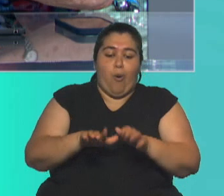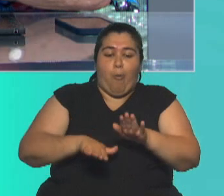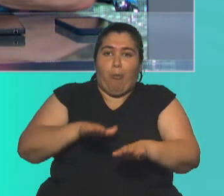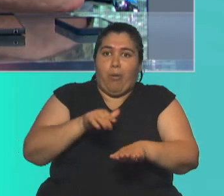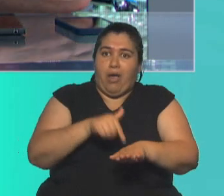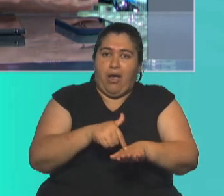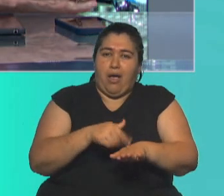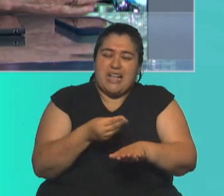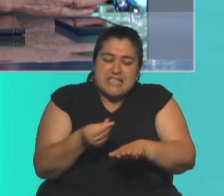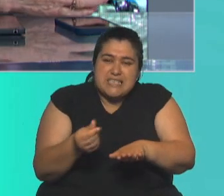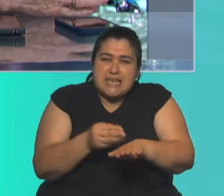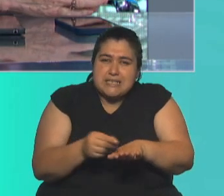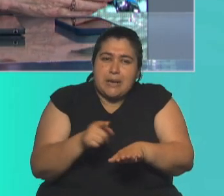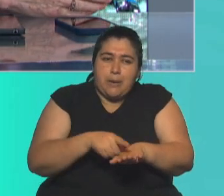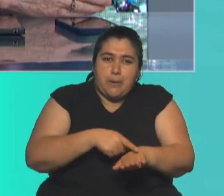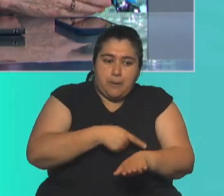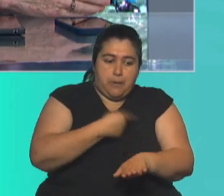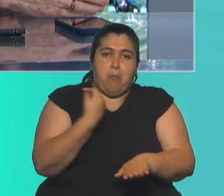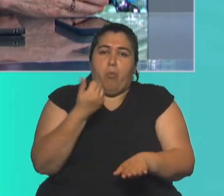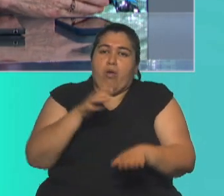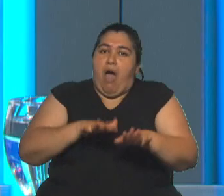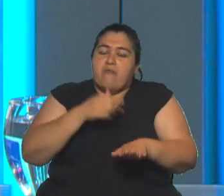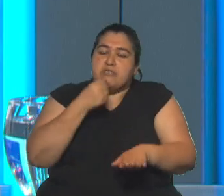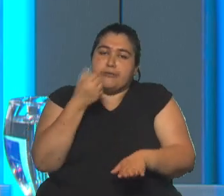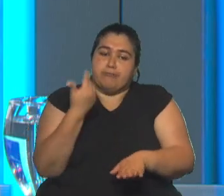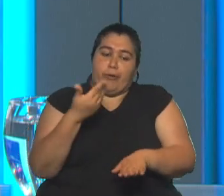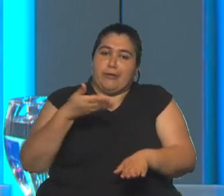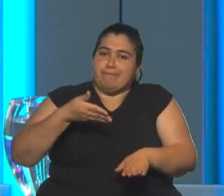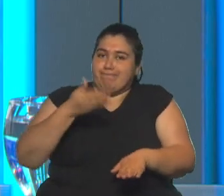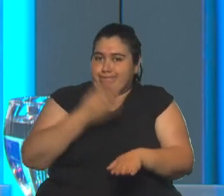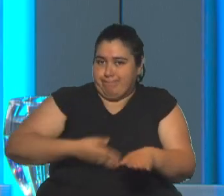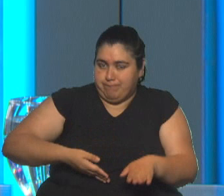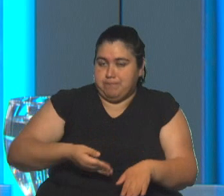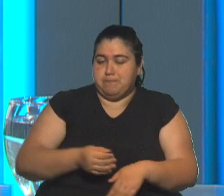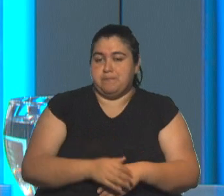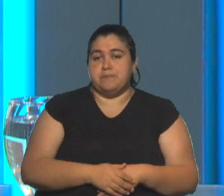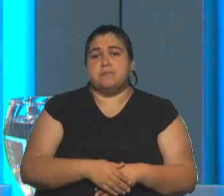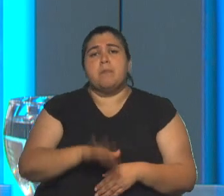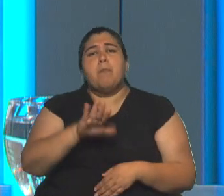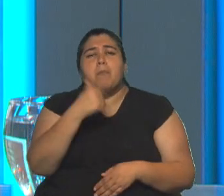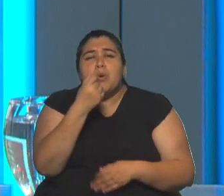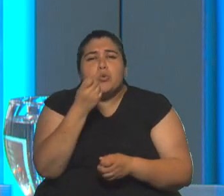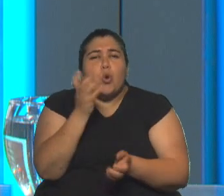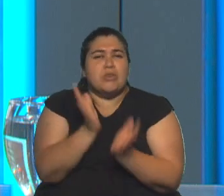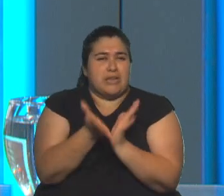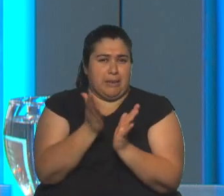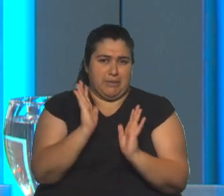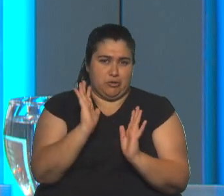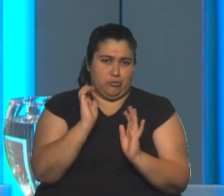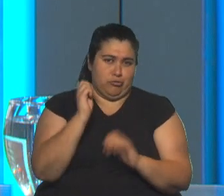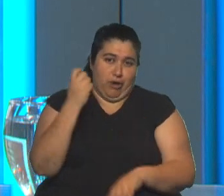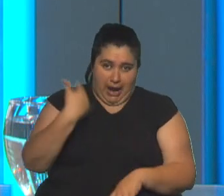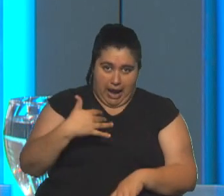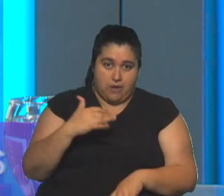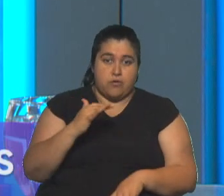y muchas veces pueden llevar incluso a la amputación. Nora, supongo que los tratamientos son costosos, digo, pero también es